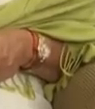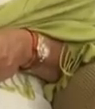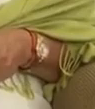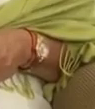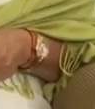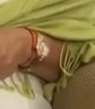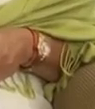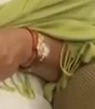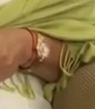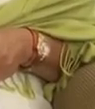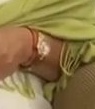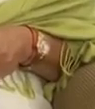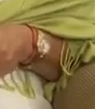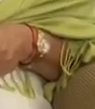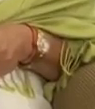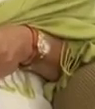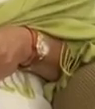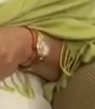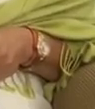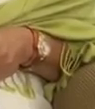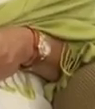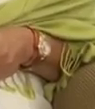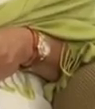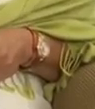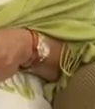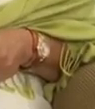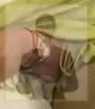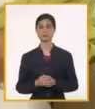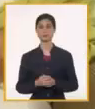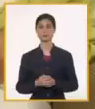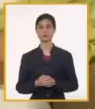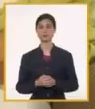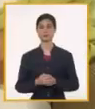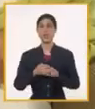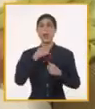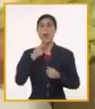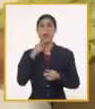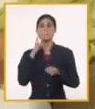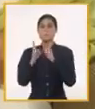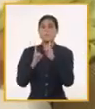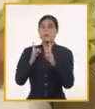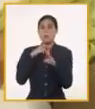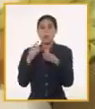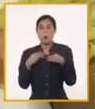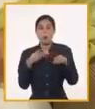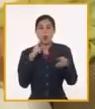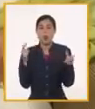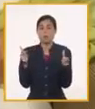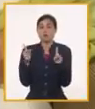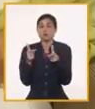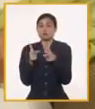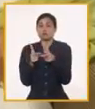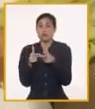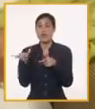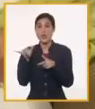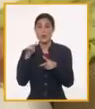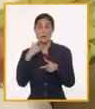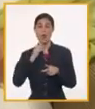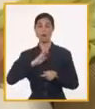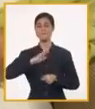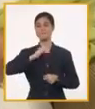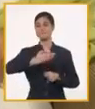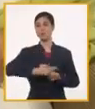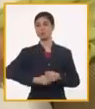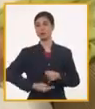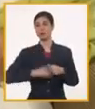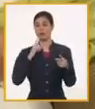empieza a bajar la mortalidad infantil, sí. Empieza a bajar la mortalidad materna, empieza a incrementarse la esperanza